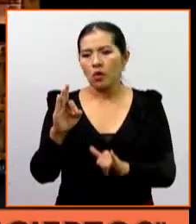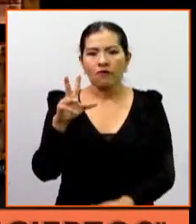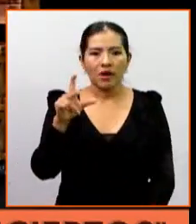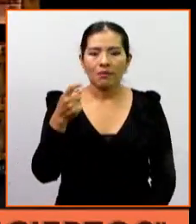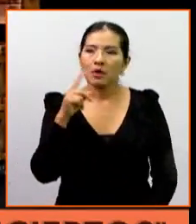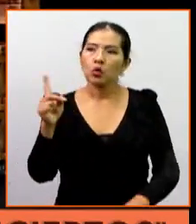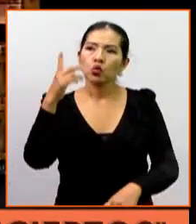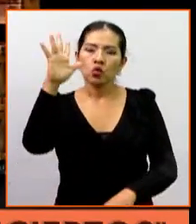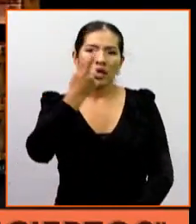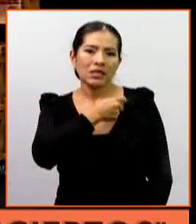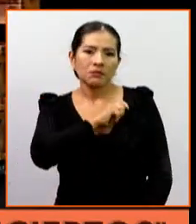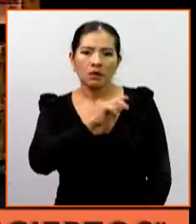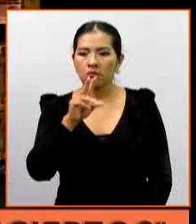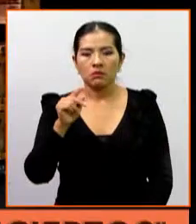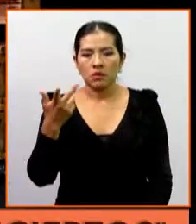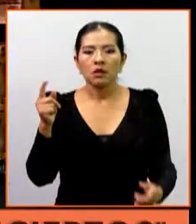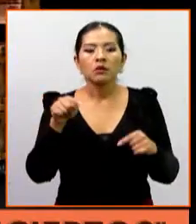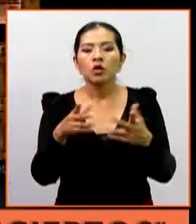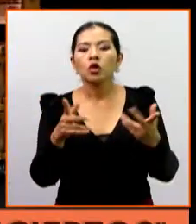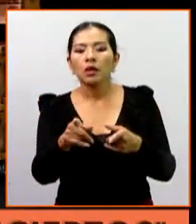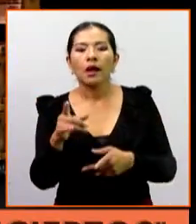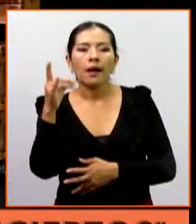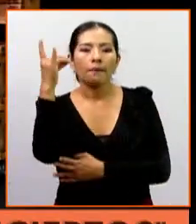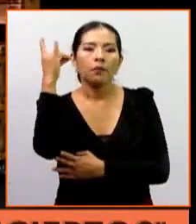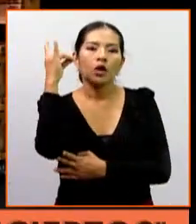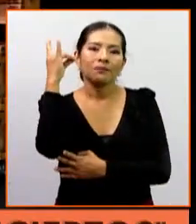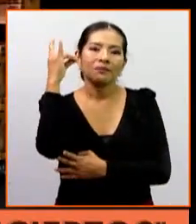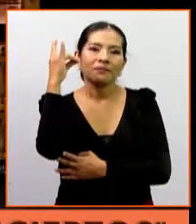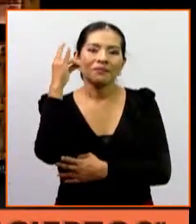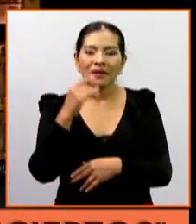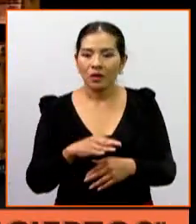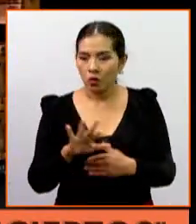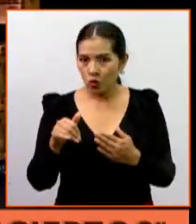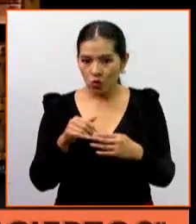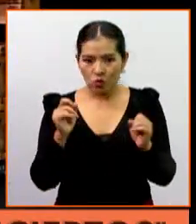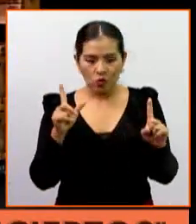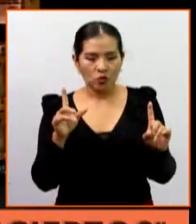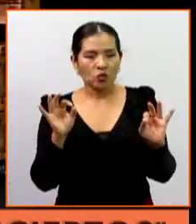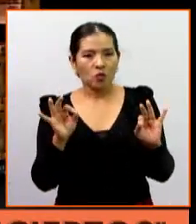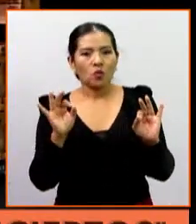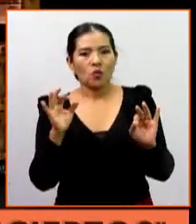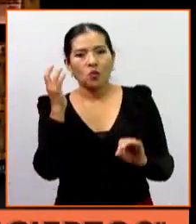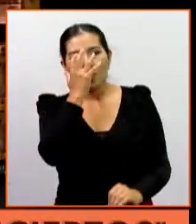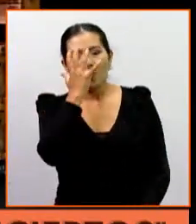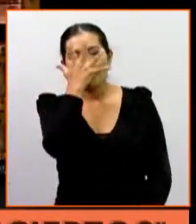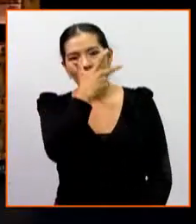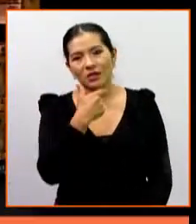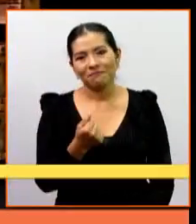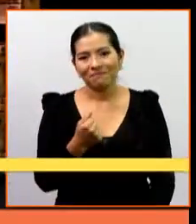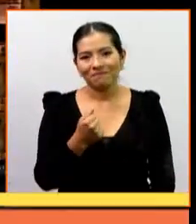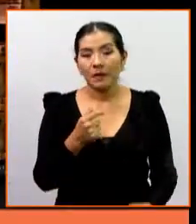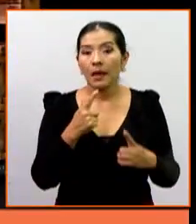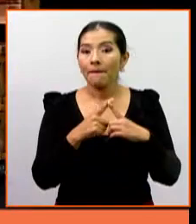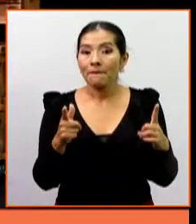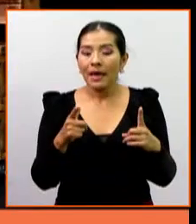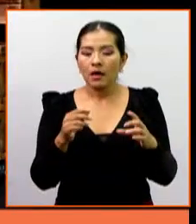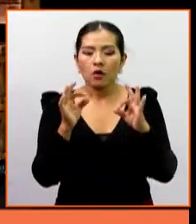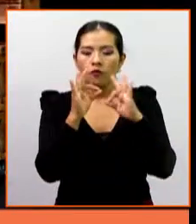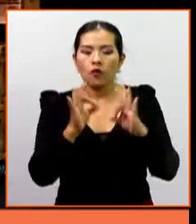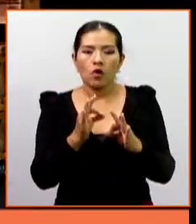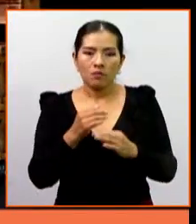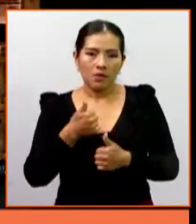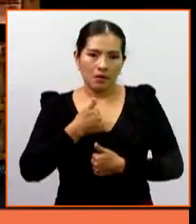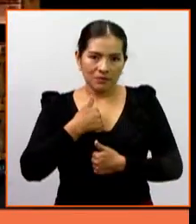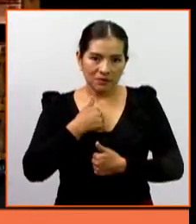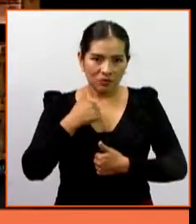cuando dicen, oh, están tocando flamenco, qué bueno, ¿y de dónde son? La banda es de Bolivia y todo, y es algo muy bonito, ¿no? Pero eso, a tu estilo, porque tú le has